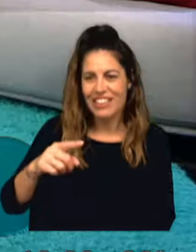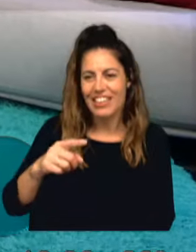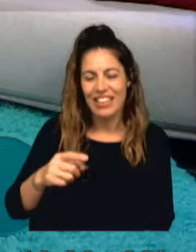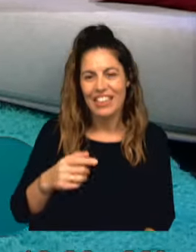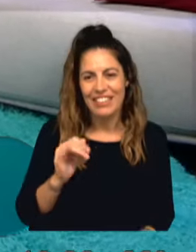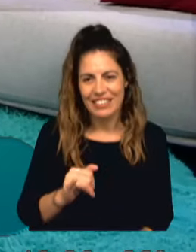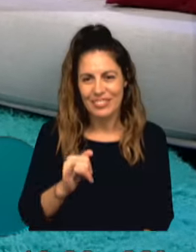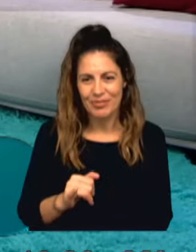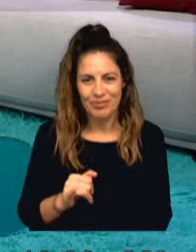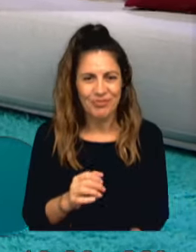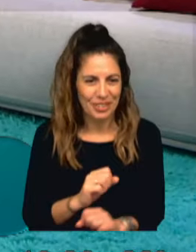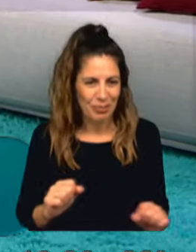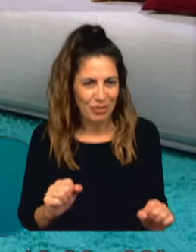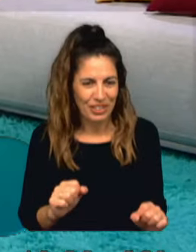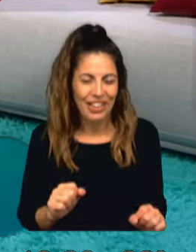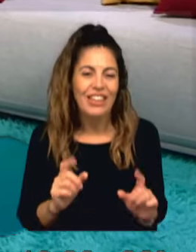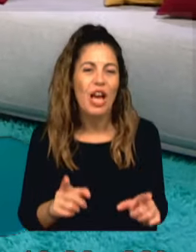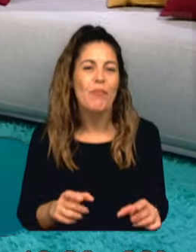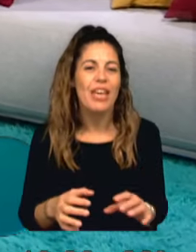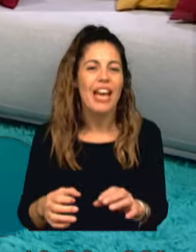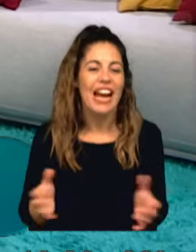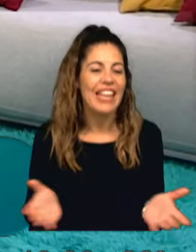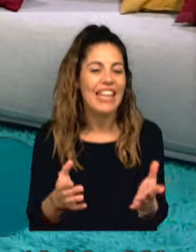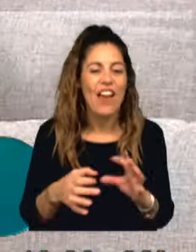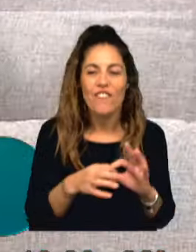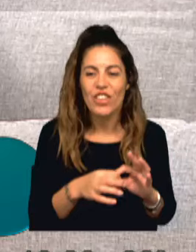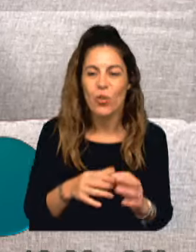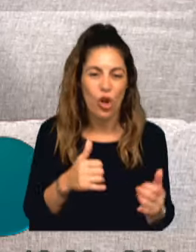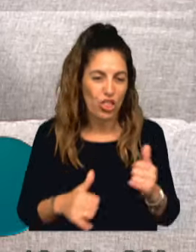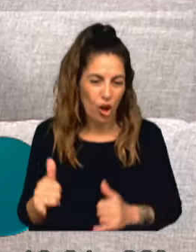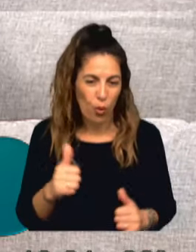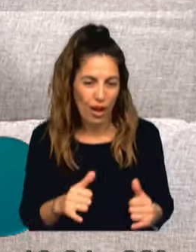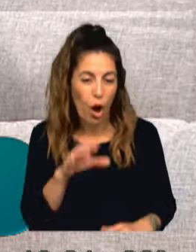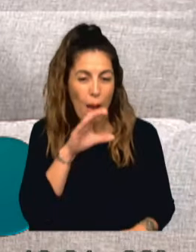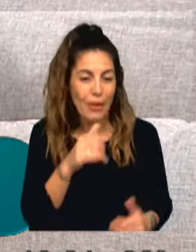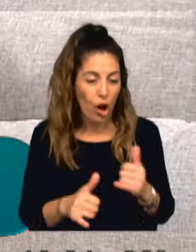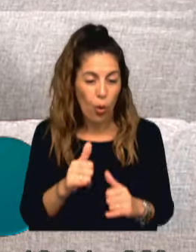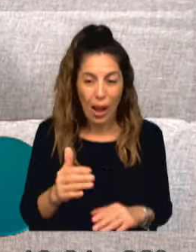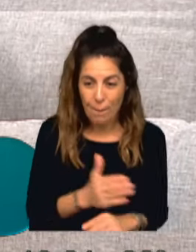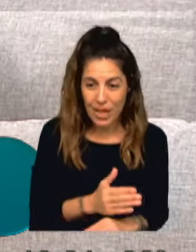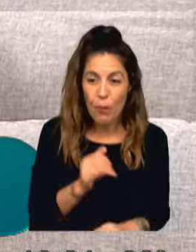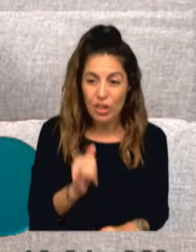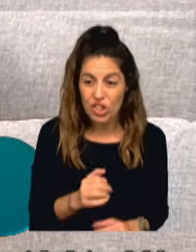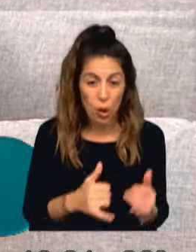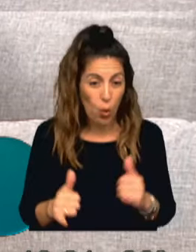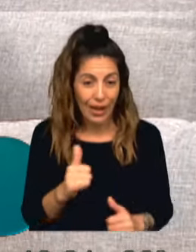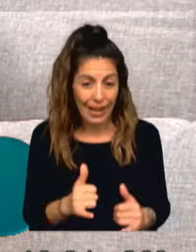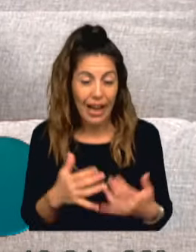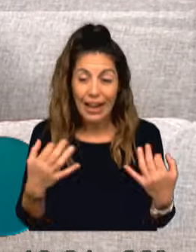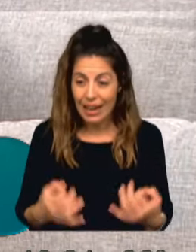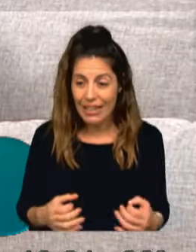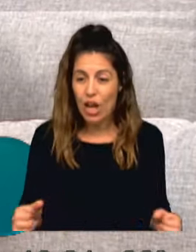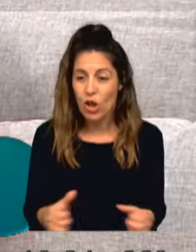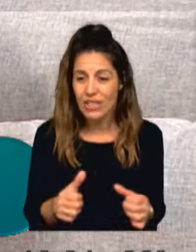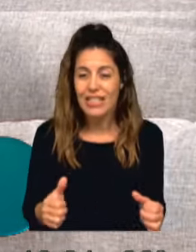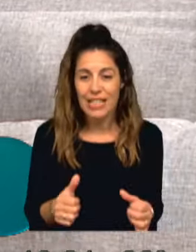pero sí se puede generarle vínculos de juegos generarle porque el perro Obviamente que va a jugar menos pero juega eh y en realidad lo que sucede con